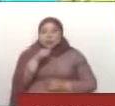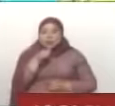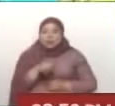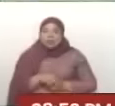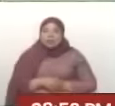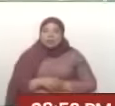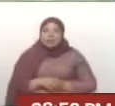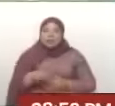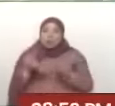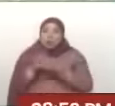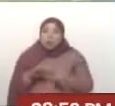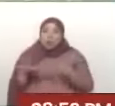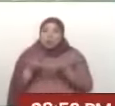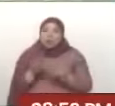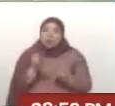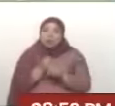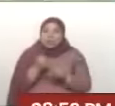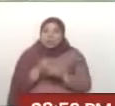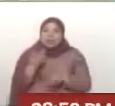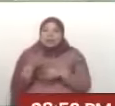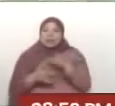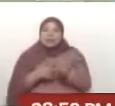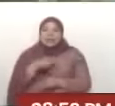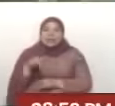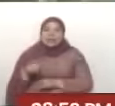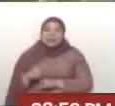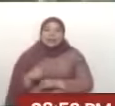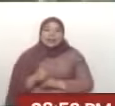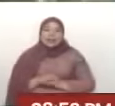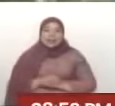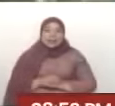estuve conversando, Silvia, Silvia y yo, con un grupo de